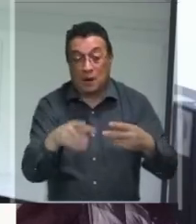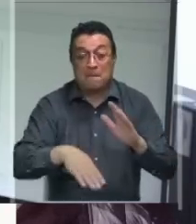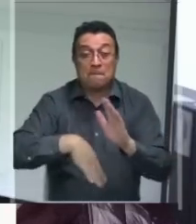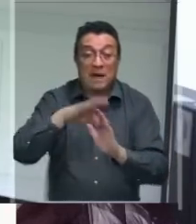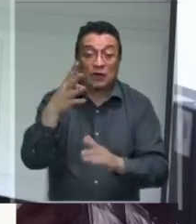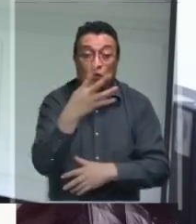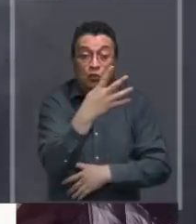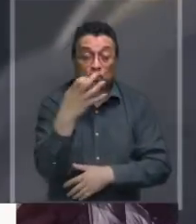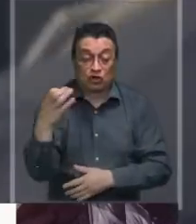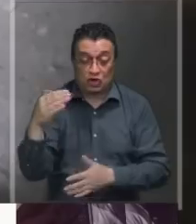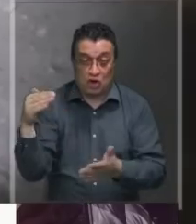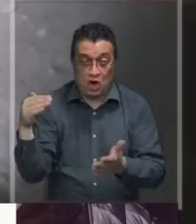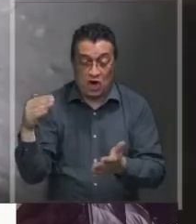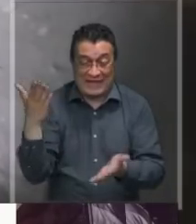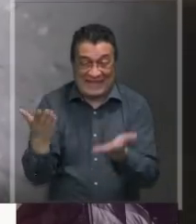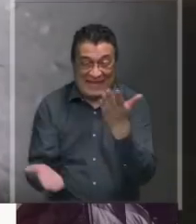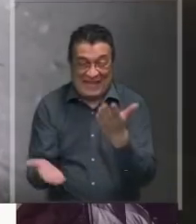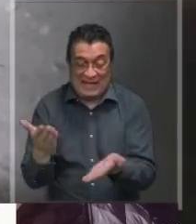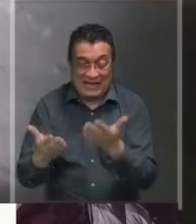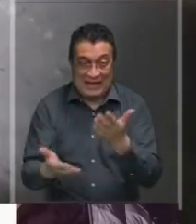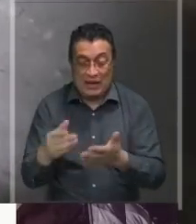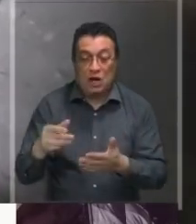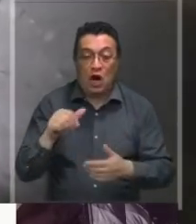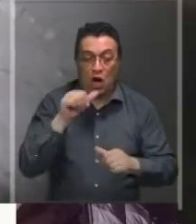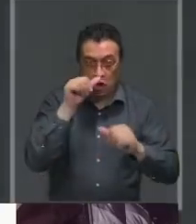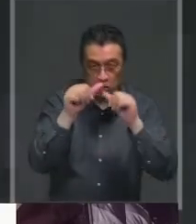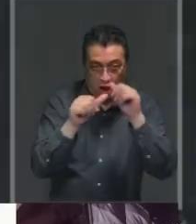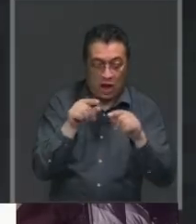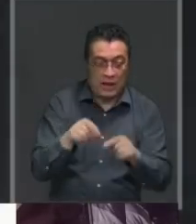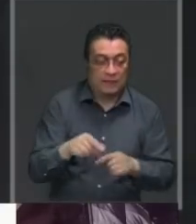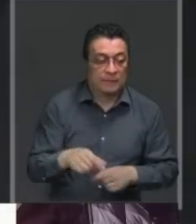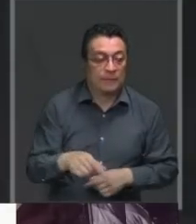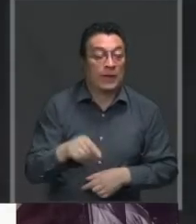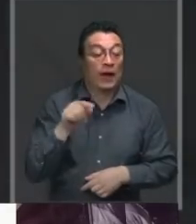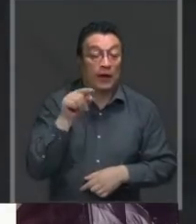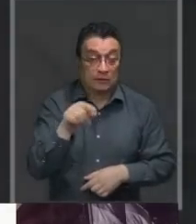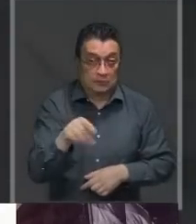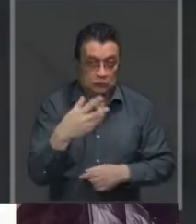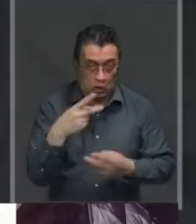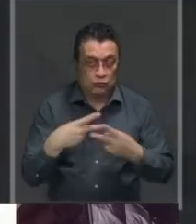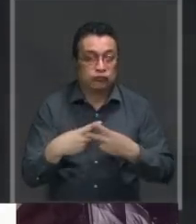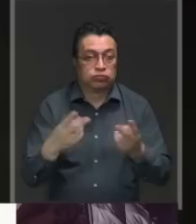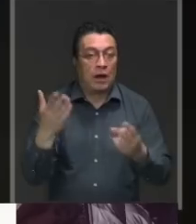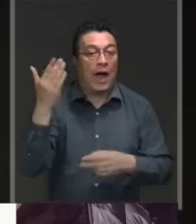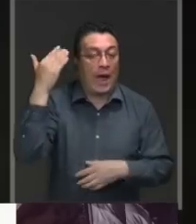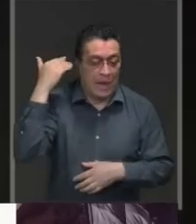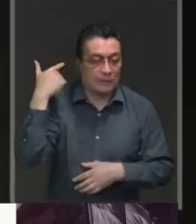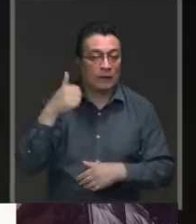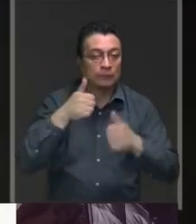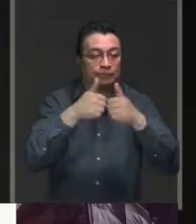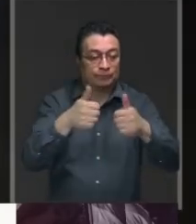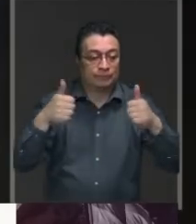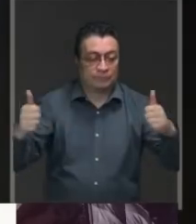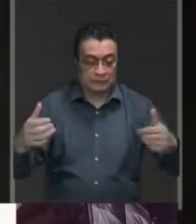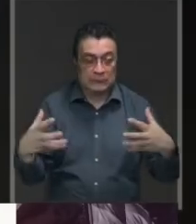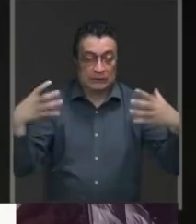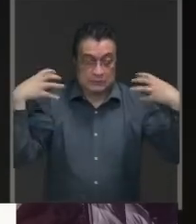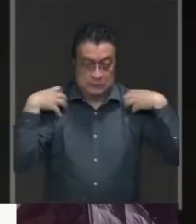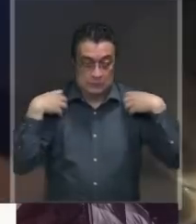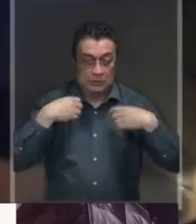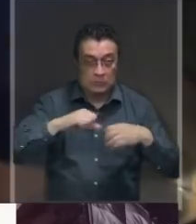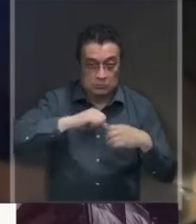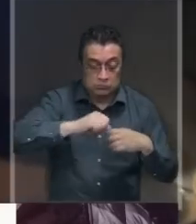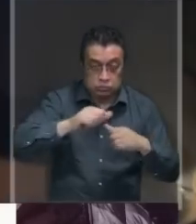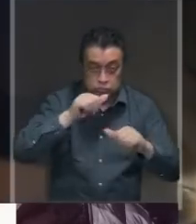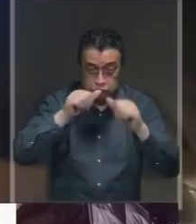de MDMA. Tal como mostró hace un tiempo Reportajes Tele13, las autoridades a cargo de la prevención del consumo